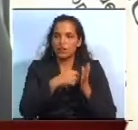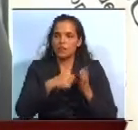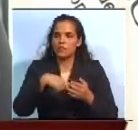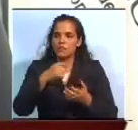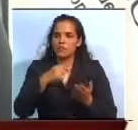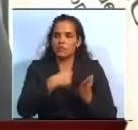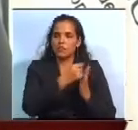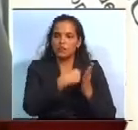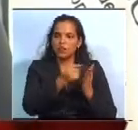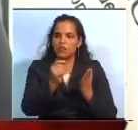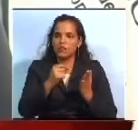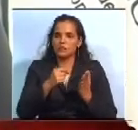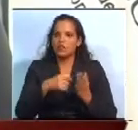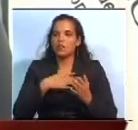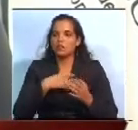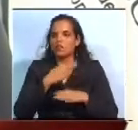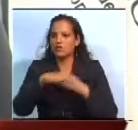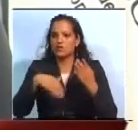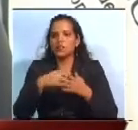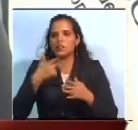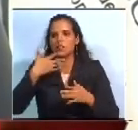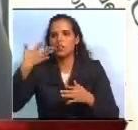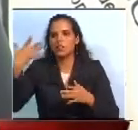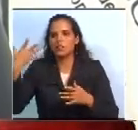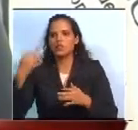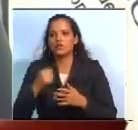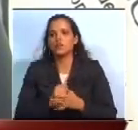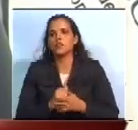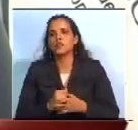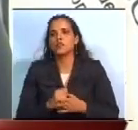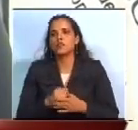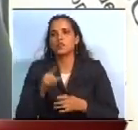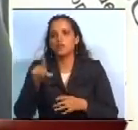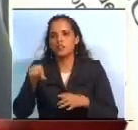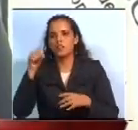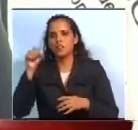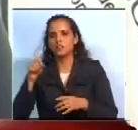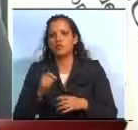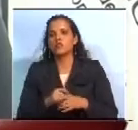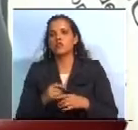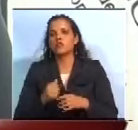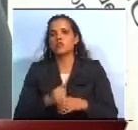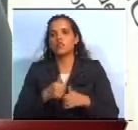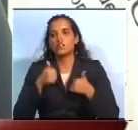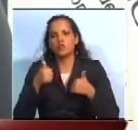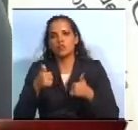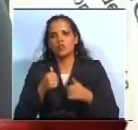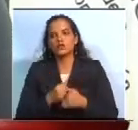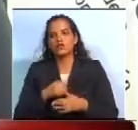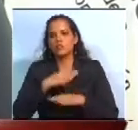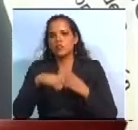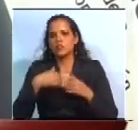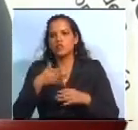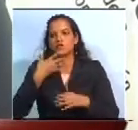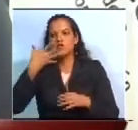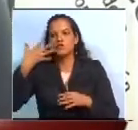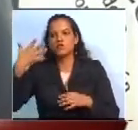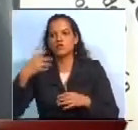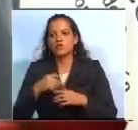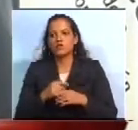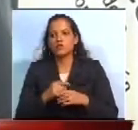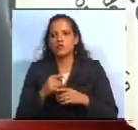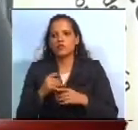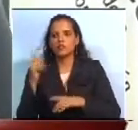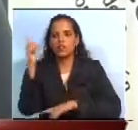comité calificador, en donde vamos a seleccionar a los mejores artistas que van a estar puestos en escena el